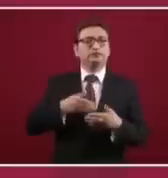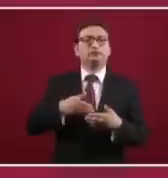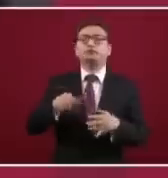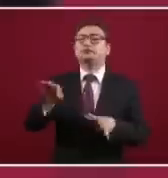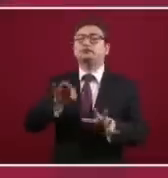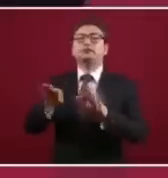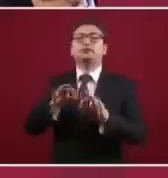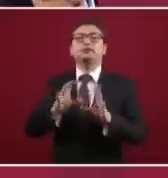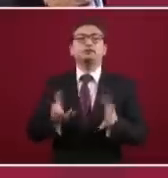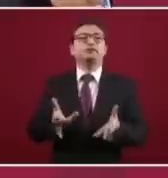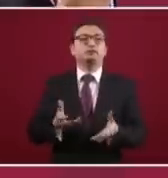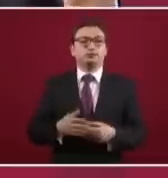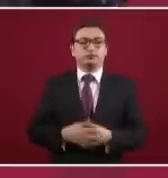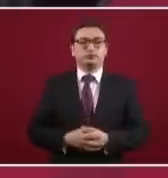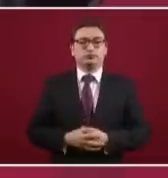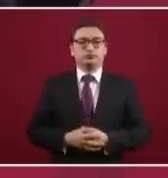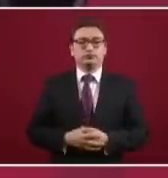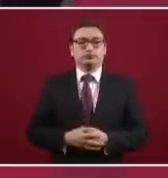yo ya